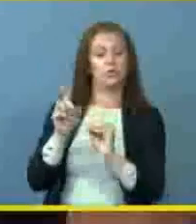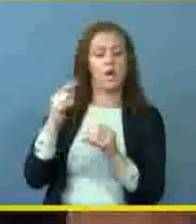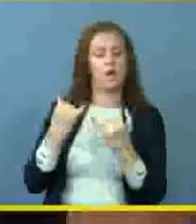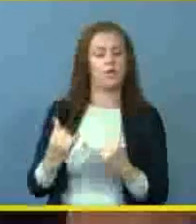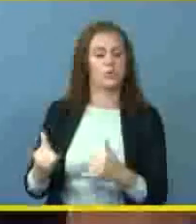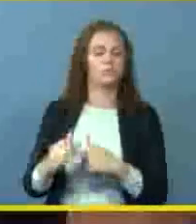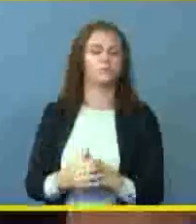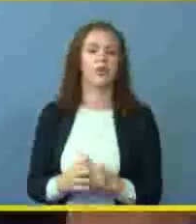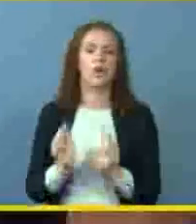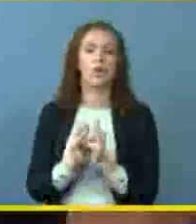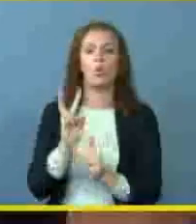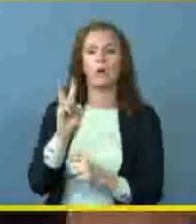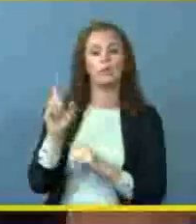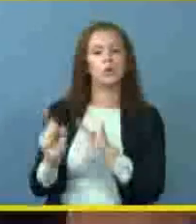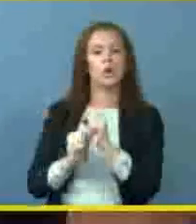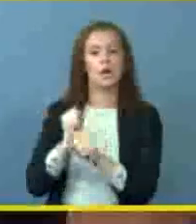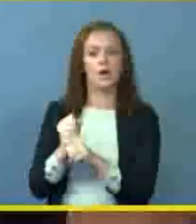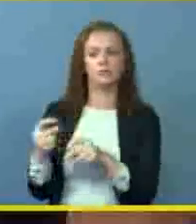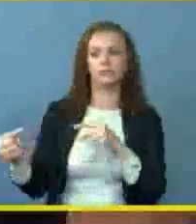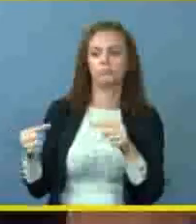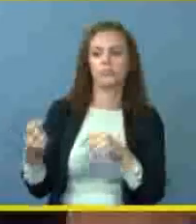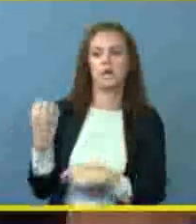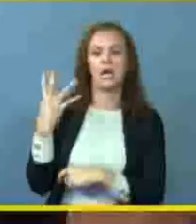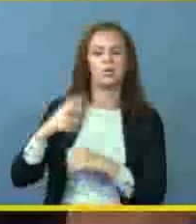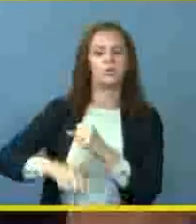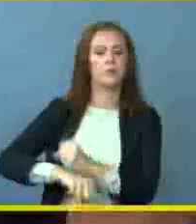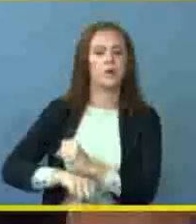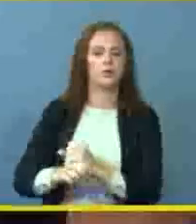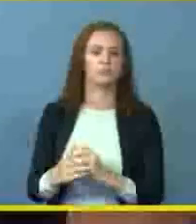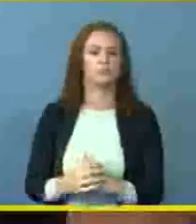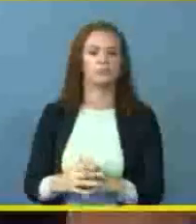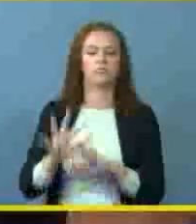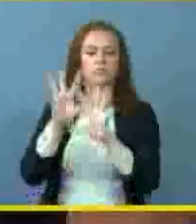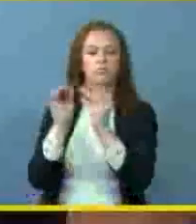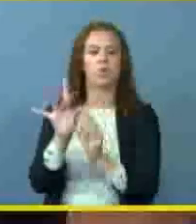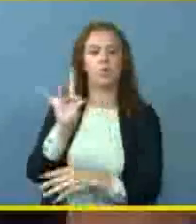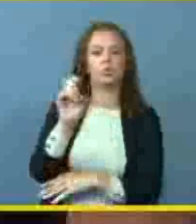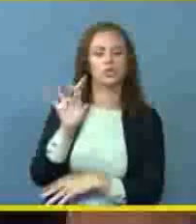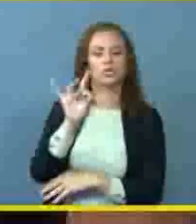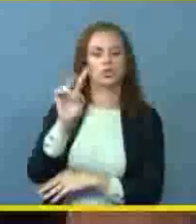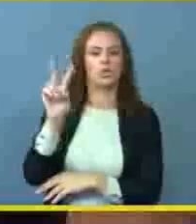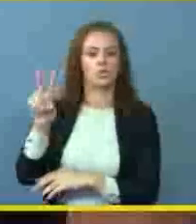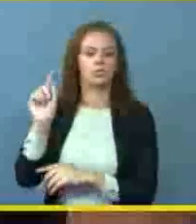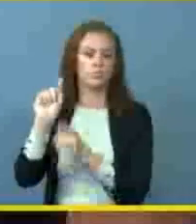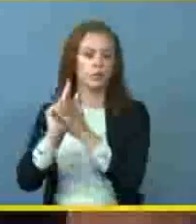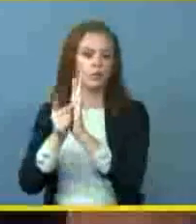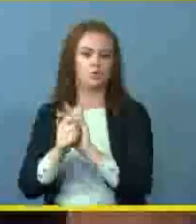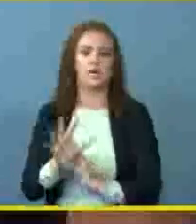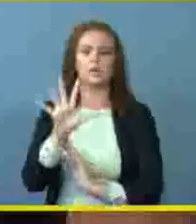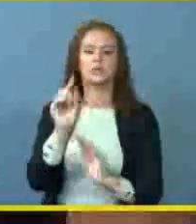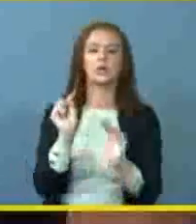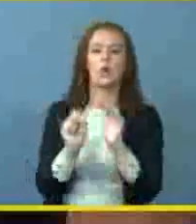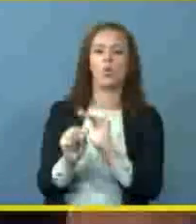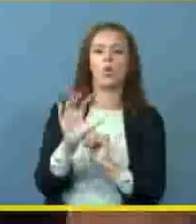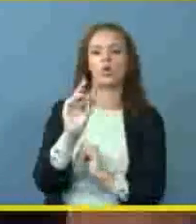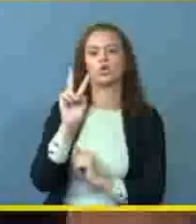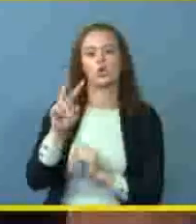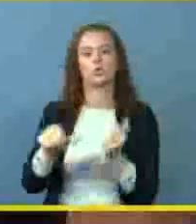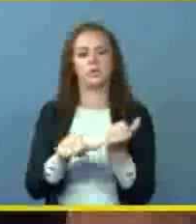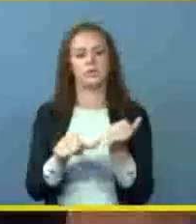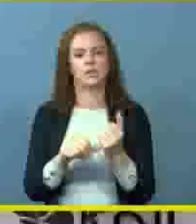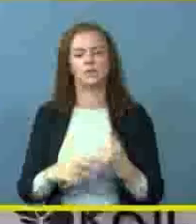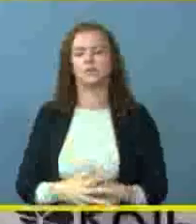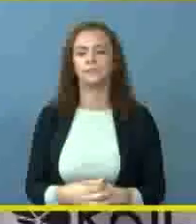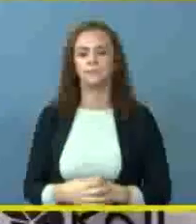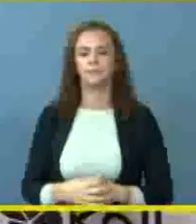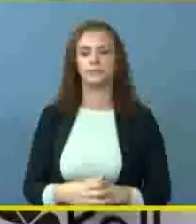certamen. Con 21 años ha disputado 14 partidos, suma 882 minutos, 5 goles y 2